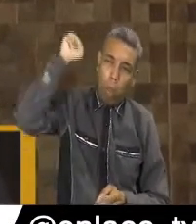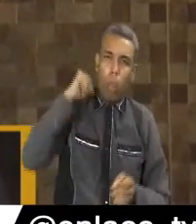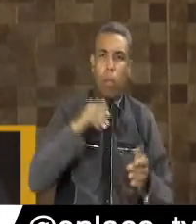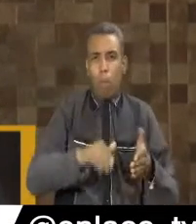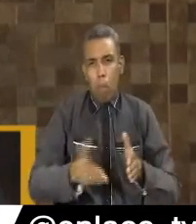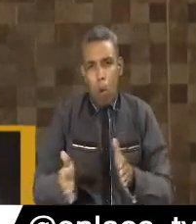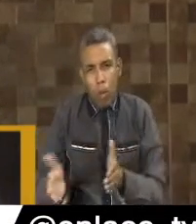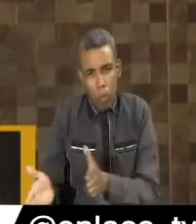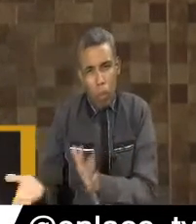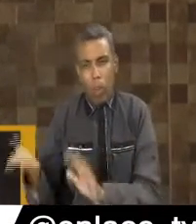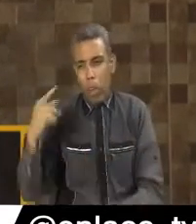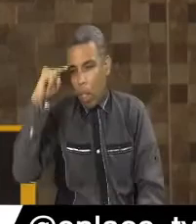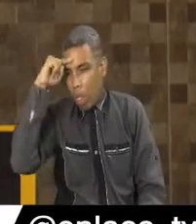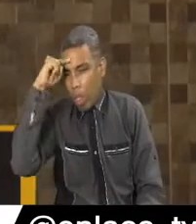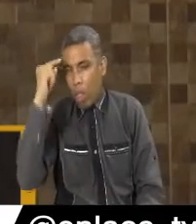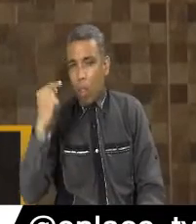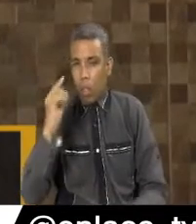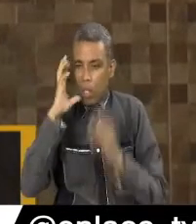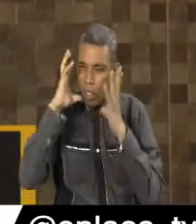otra manera siendo de pronto